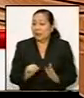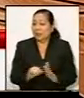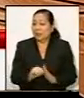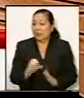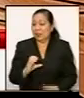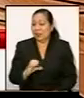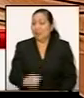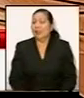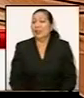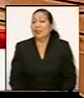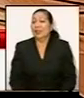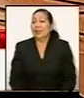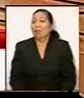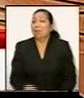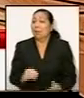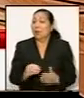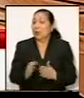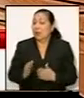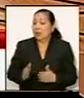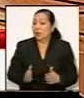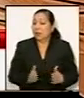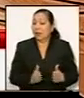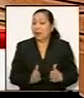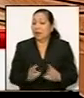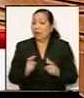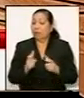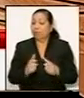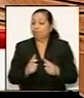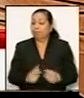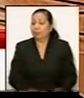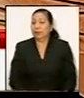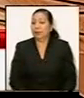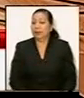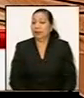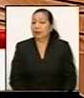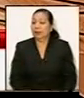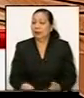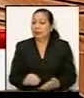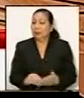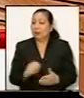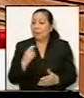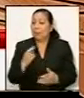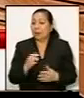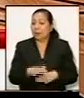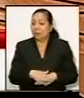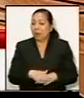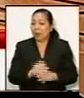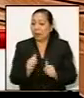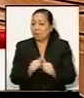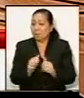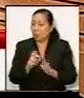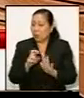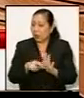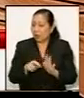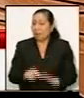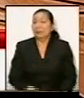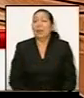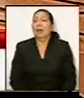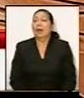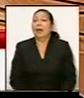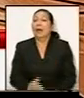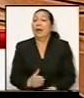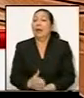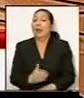se dice promover proponer orientar coordinar y supervisar la implementación de las políticas planes modelos programas proyectos relativos al